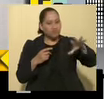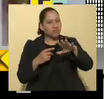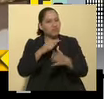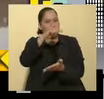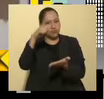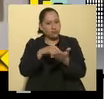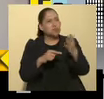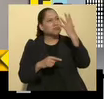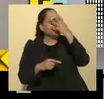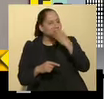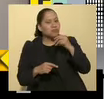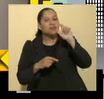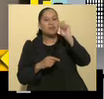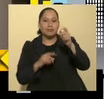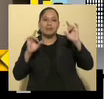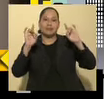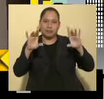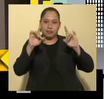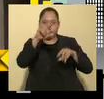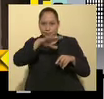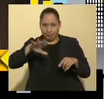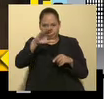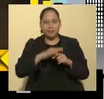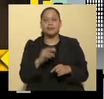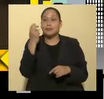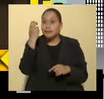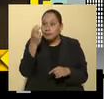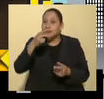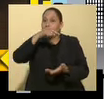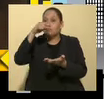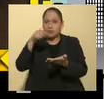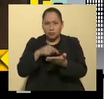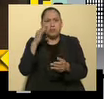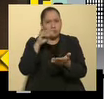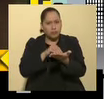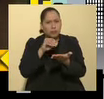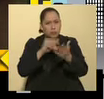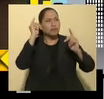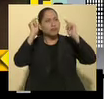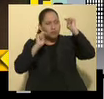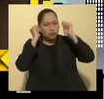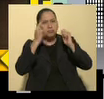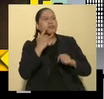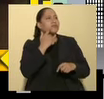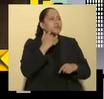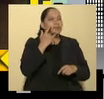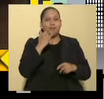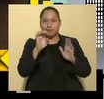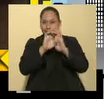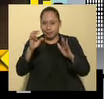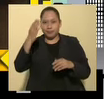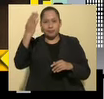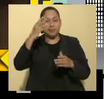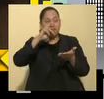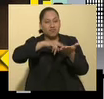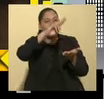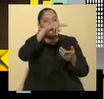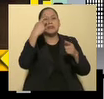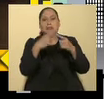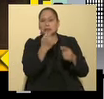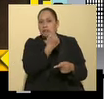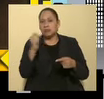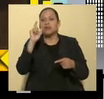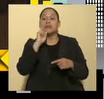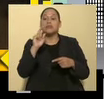zona tan maravillosa que es San Ángel. Sí, lugares que hoy, bueno, hasta son turísticos para la época. Por ejemplo, una de las grandes pintoras,